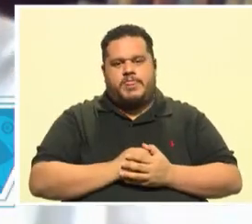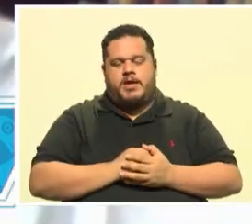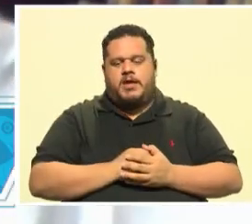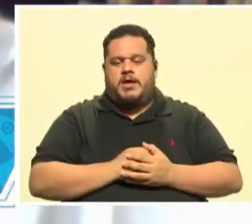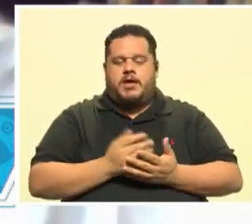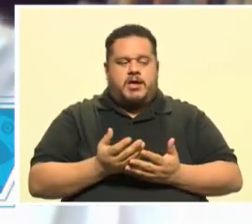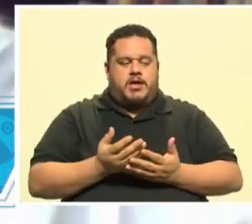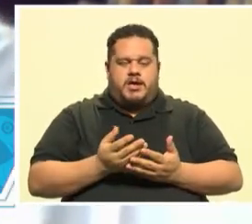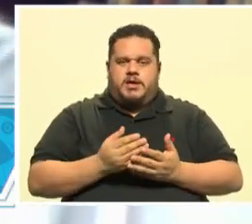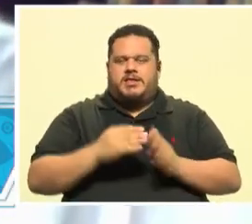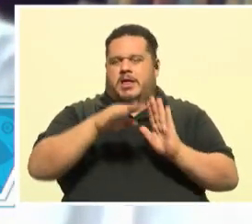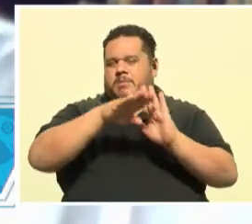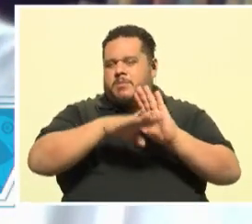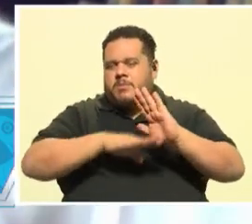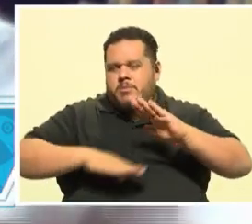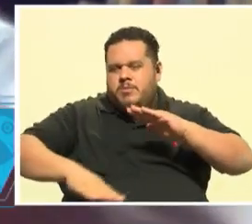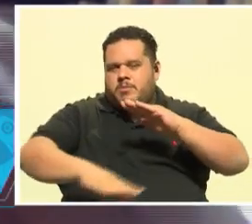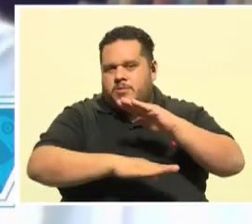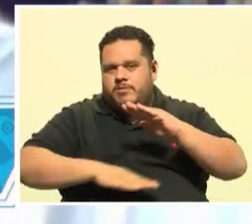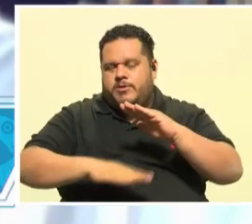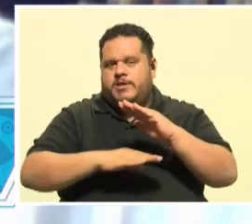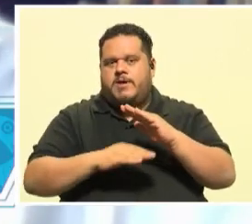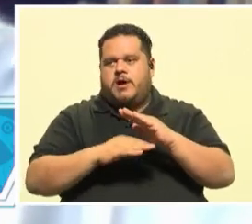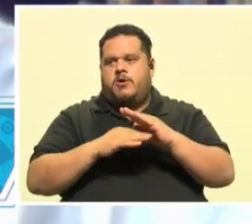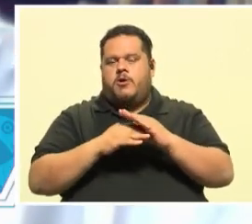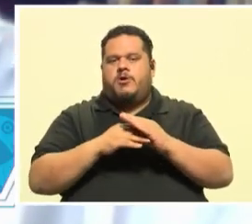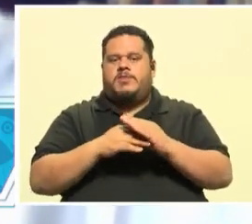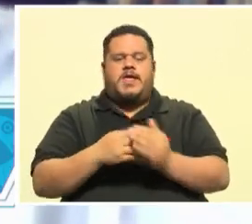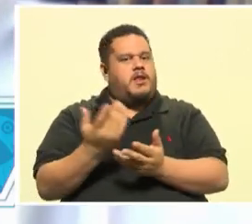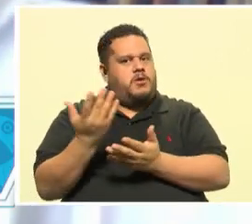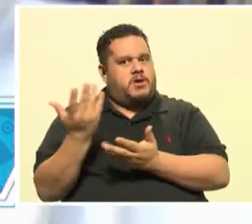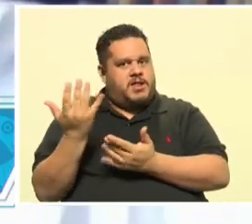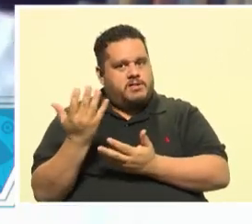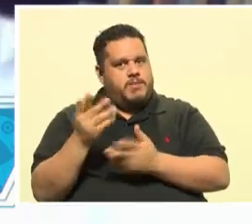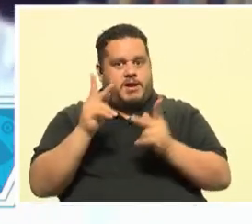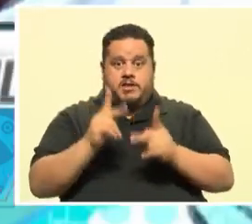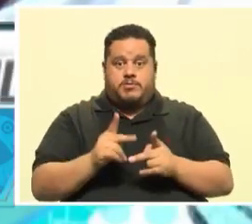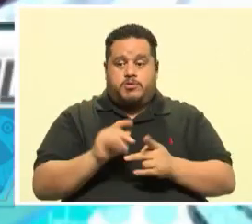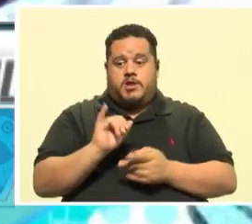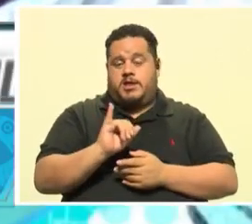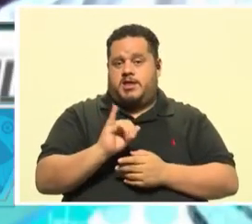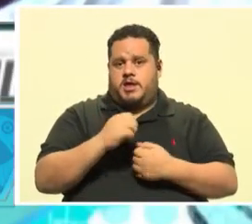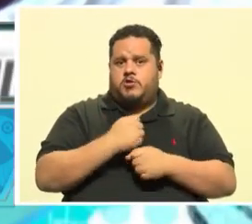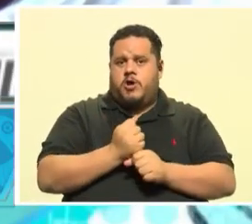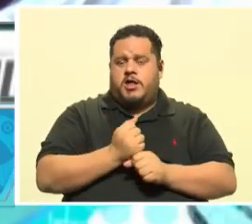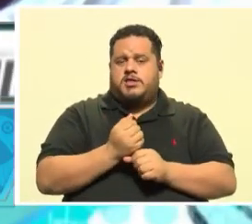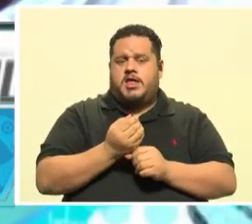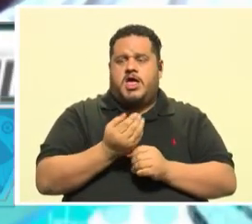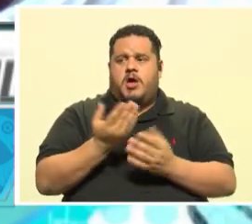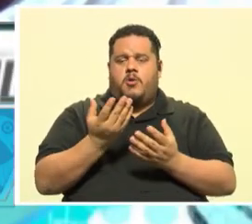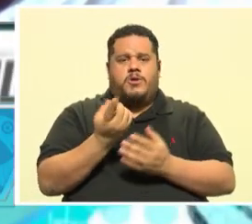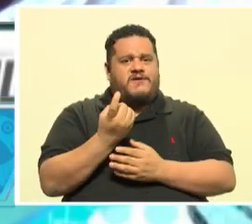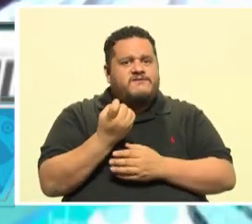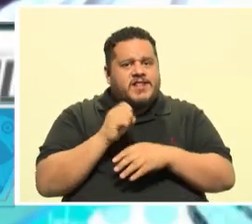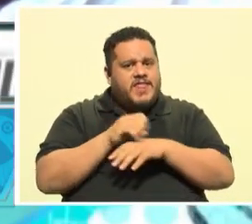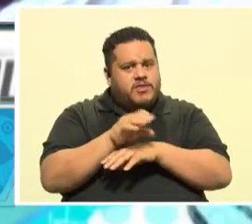tener empleo, no poder decir yo vivo en tal barrio en mi solicitud de empleo, porque con